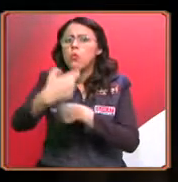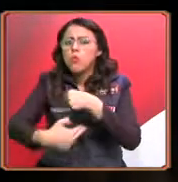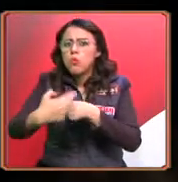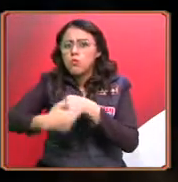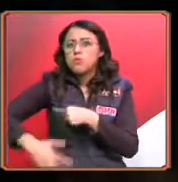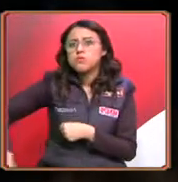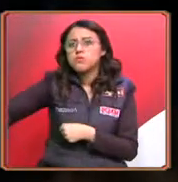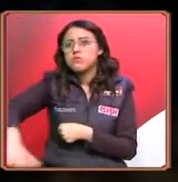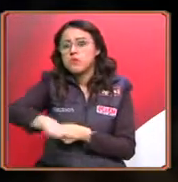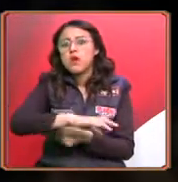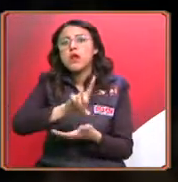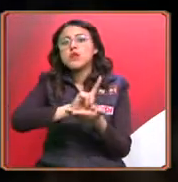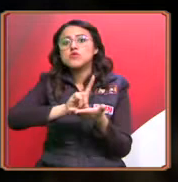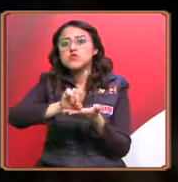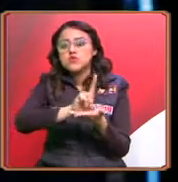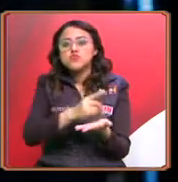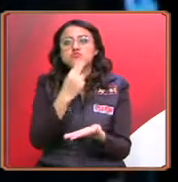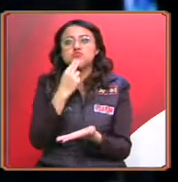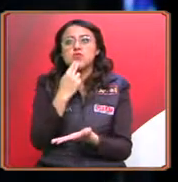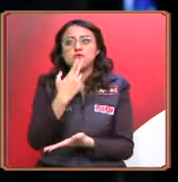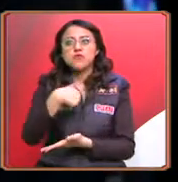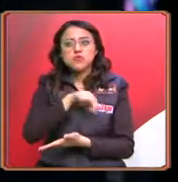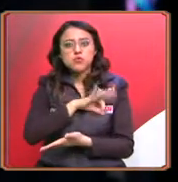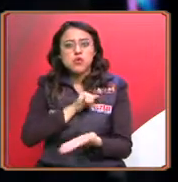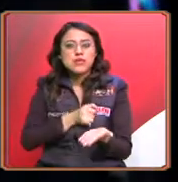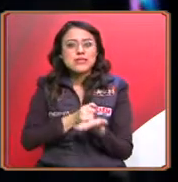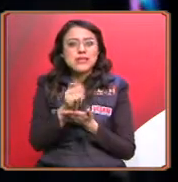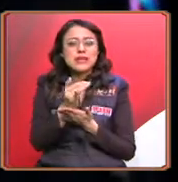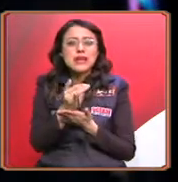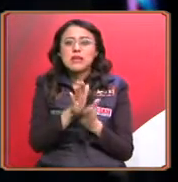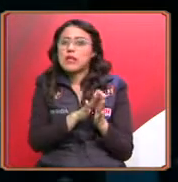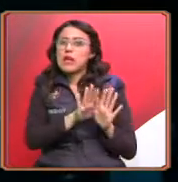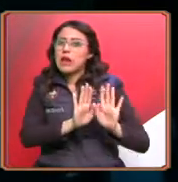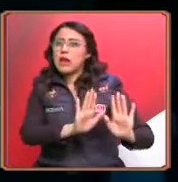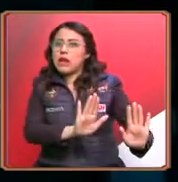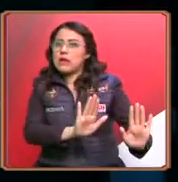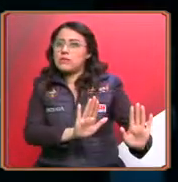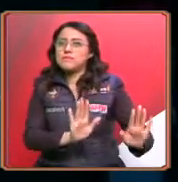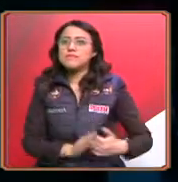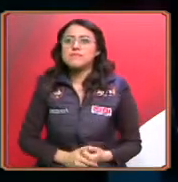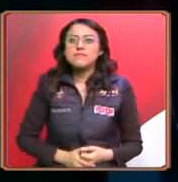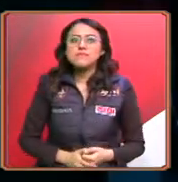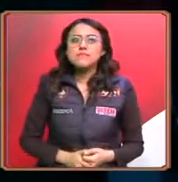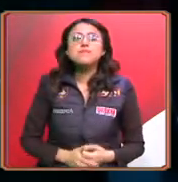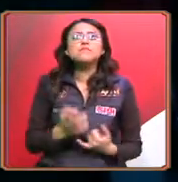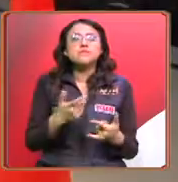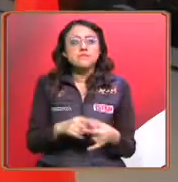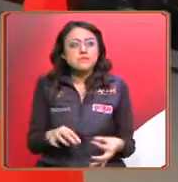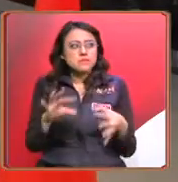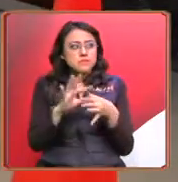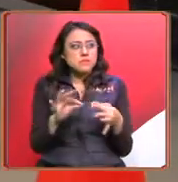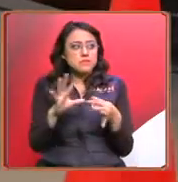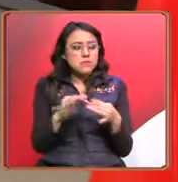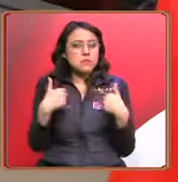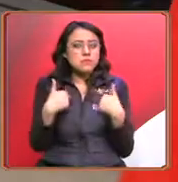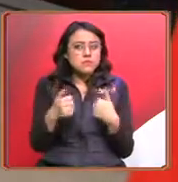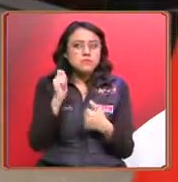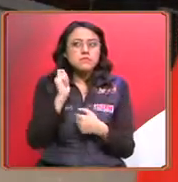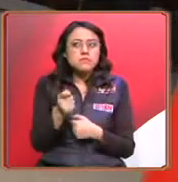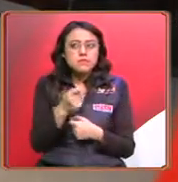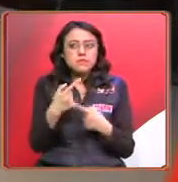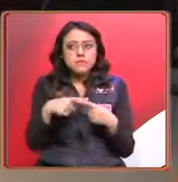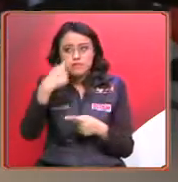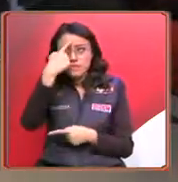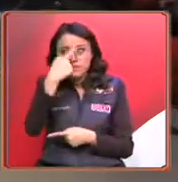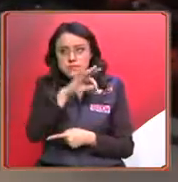tener las drogas, es lo que los va a hacer que decidan alejarse de ellas. En este espacio se habla con la verdad, en un idioma facilito